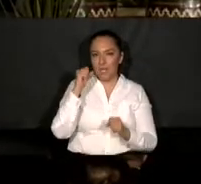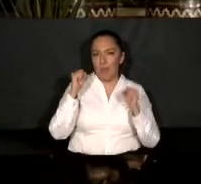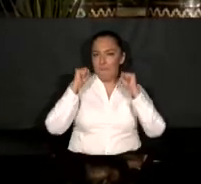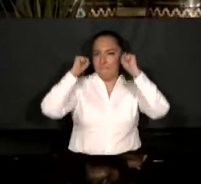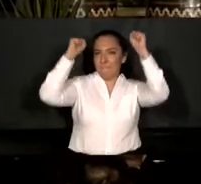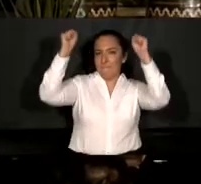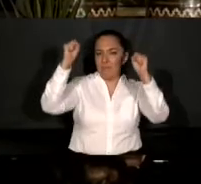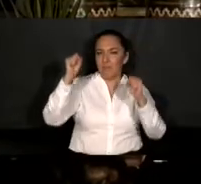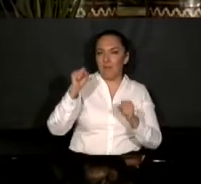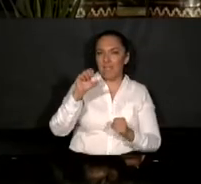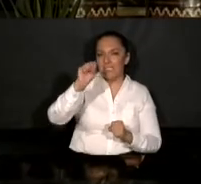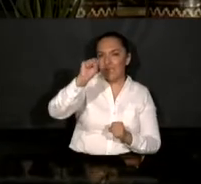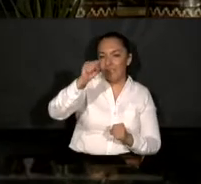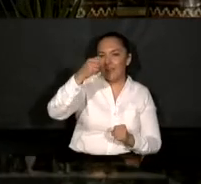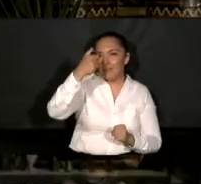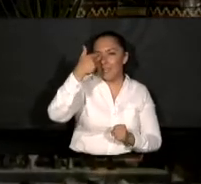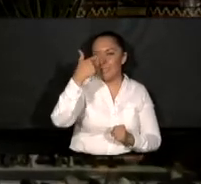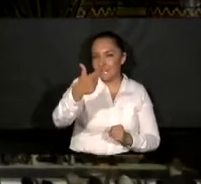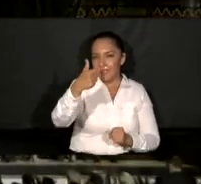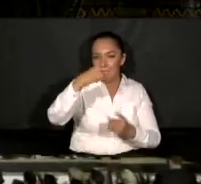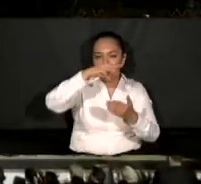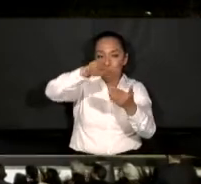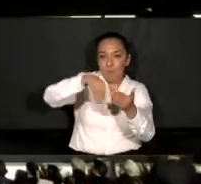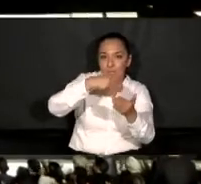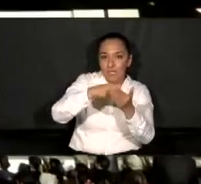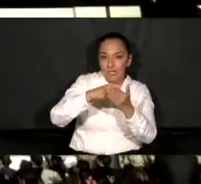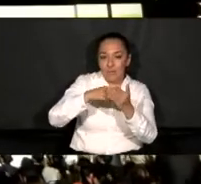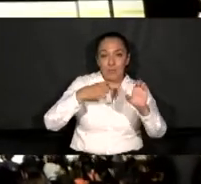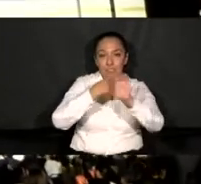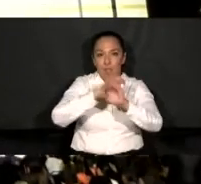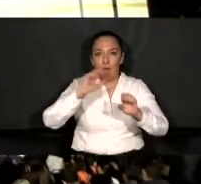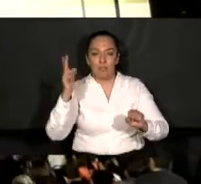¡Vivan los 67 municipios del estado!